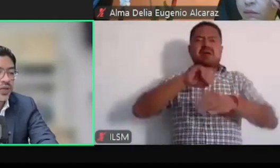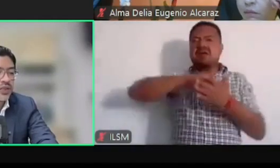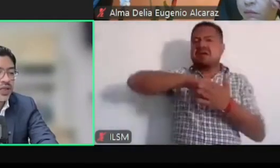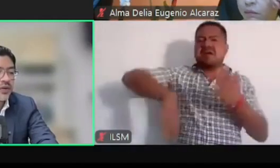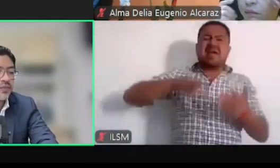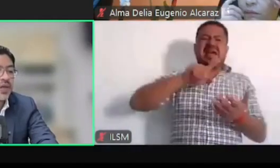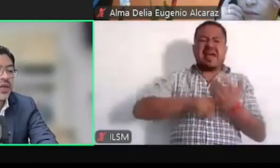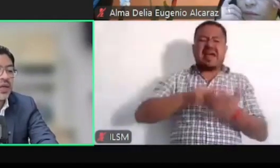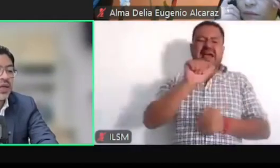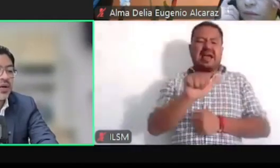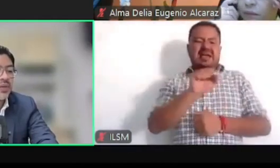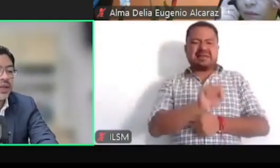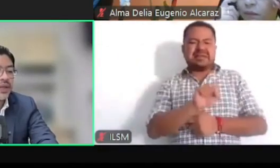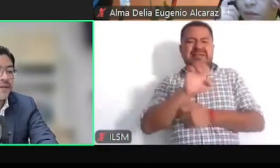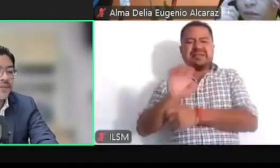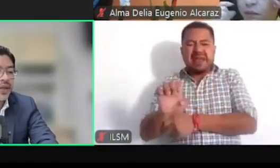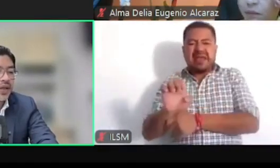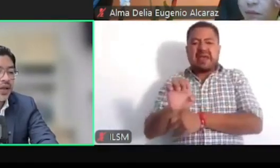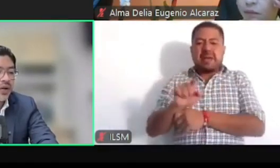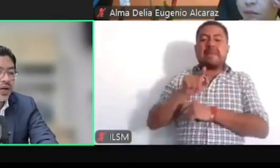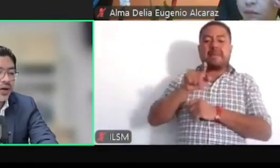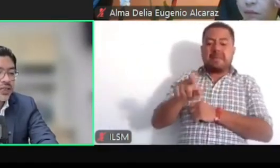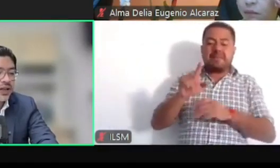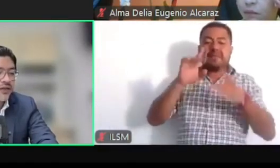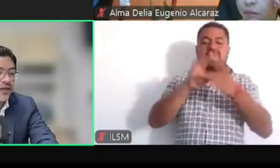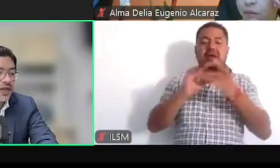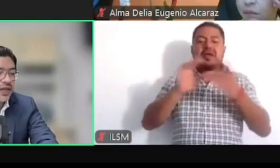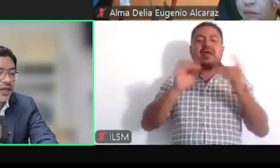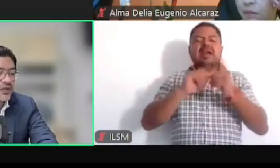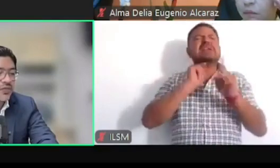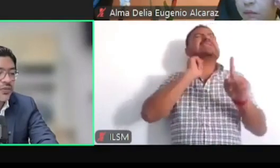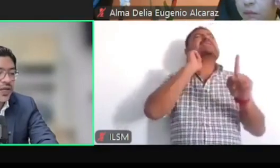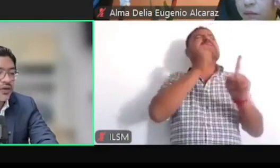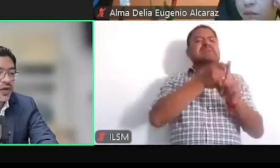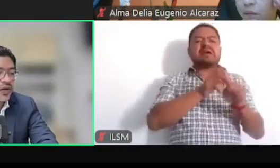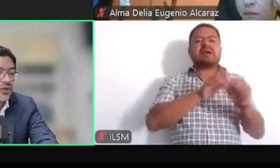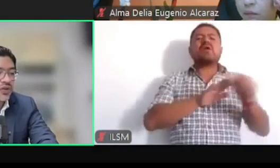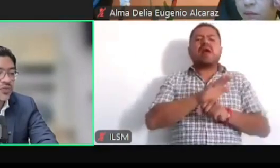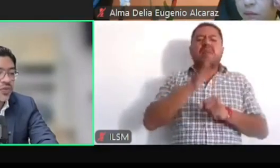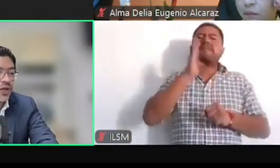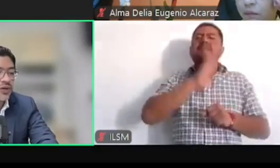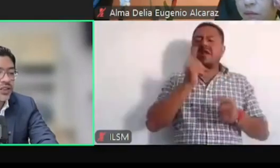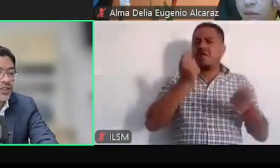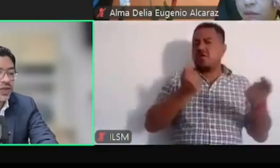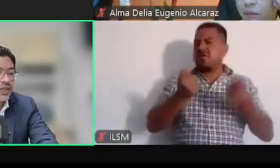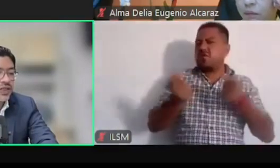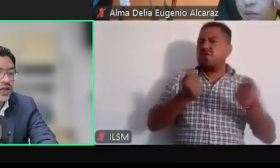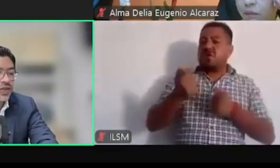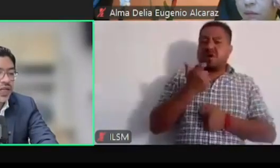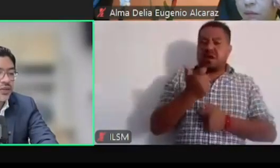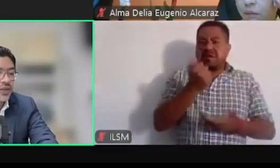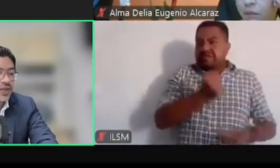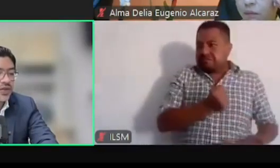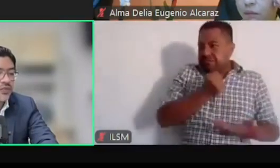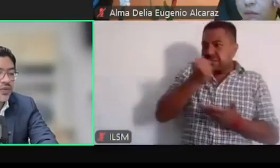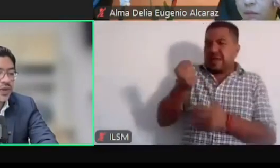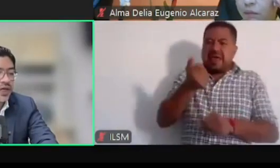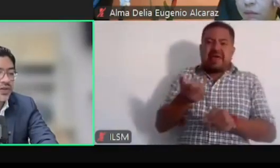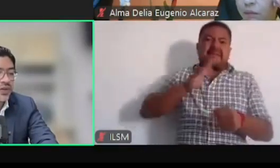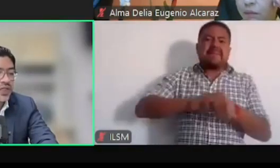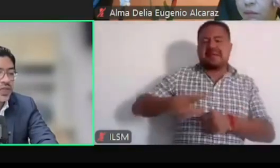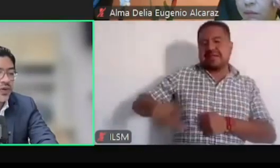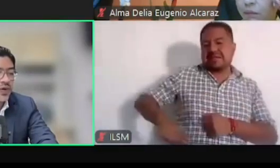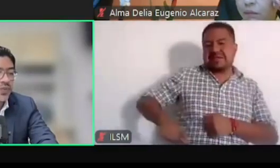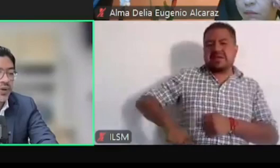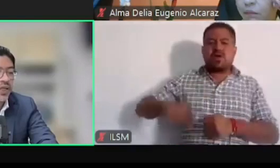superior del estado y Argumenta lo que lo que significa que hiz un mal manejo de recursos públicos que son asignados a la administración pública de